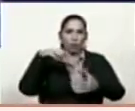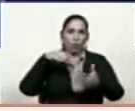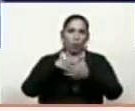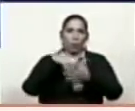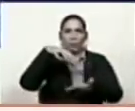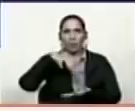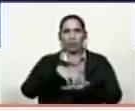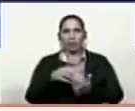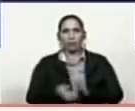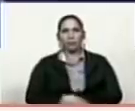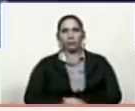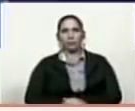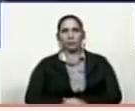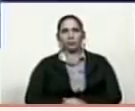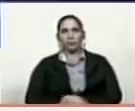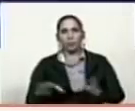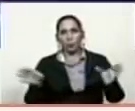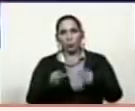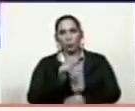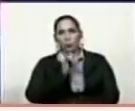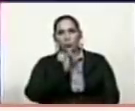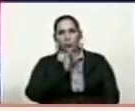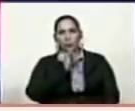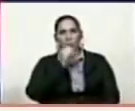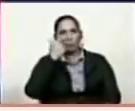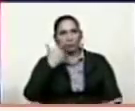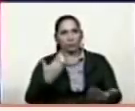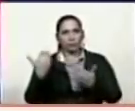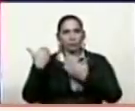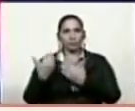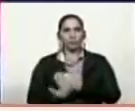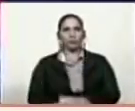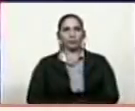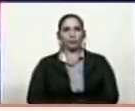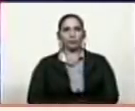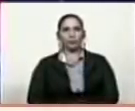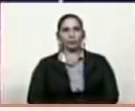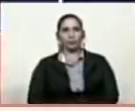2002. Este es el aporte que tenemos desde Puente Llaguno y con él retornamos con ustedes al estudio. Adelante.